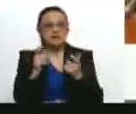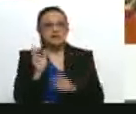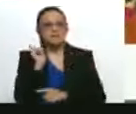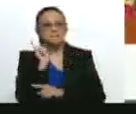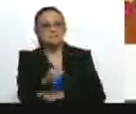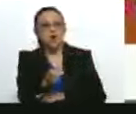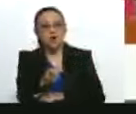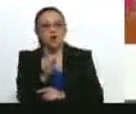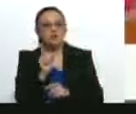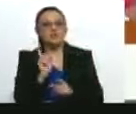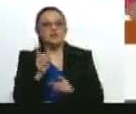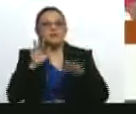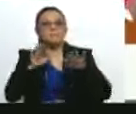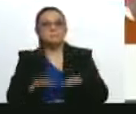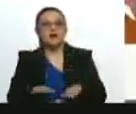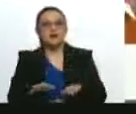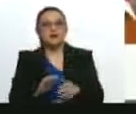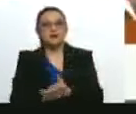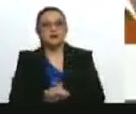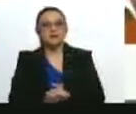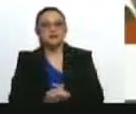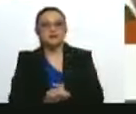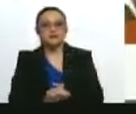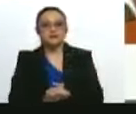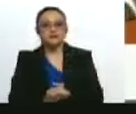Aquí regalaron.